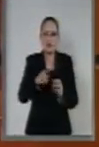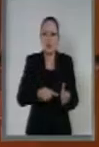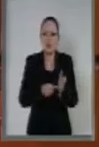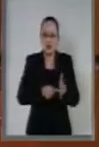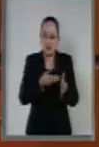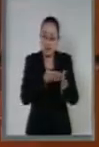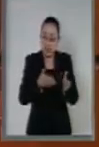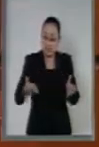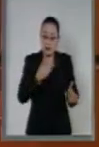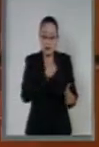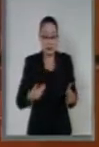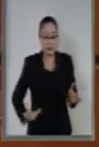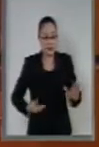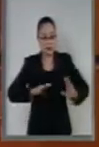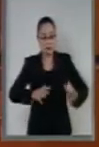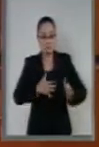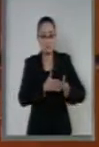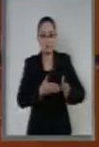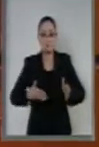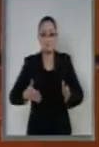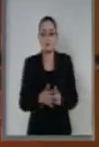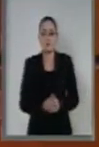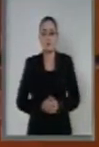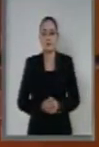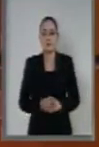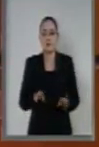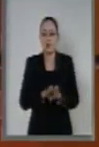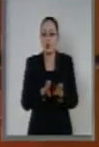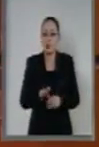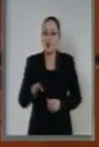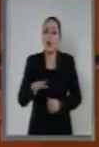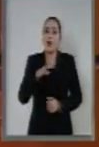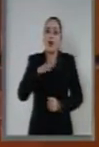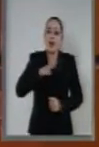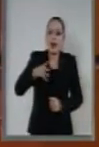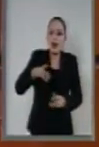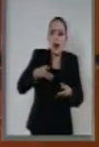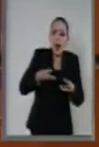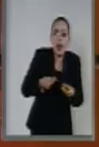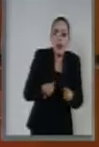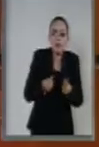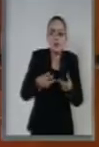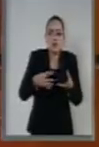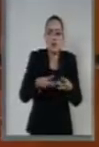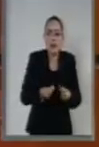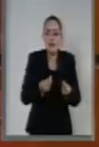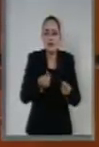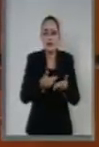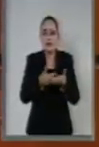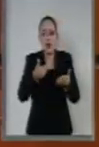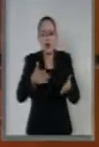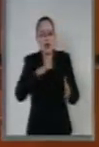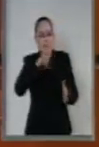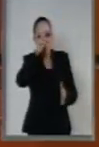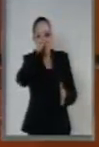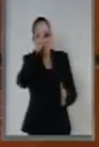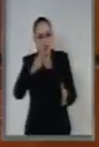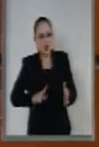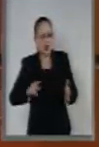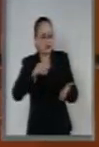administración cómo ha crecido el gasto corriente y tenemos el peor registro